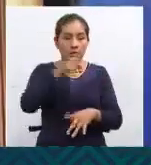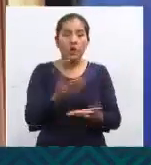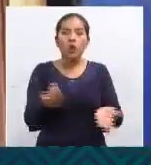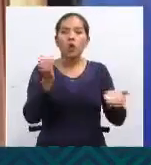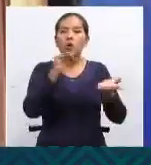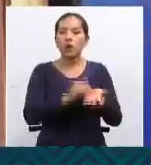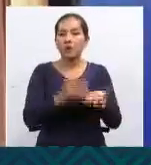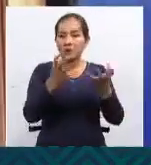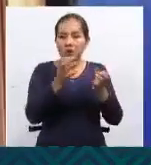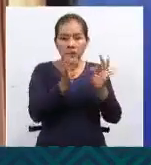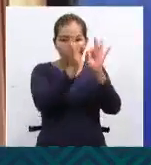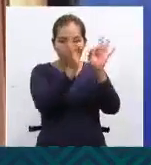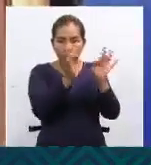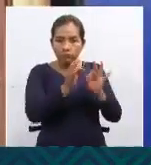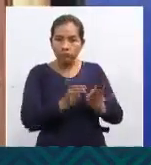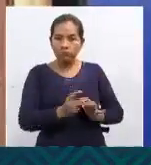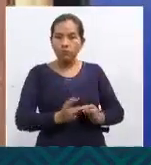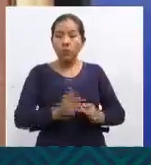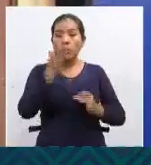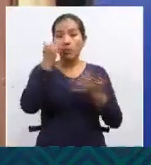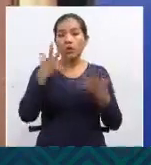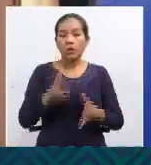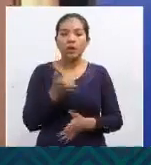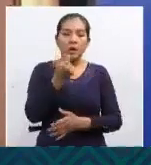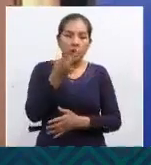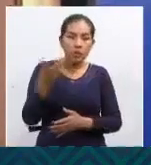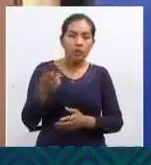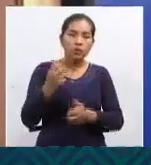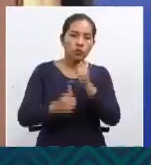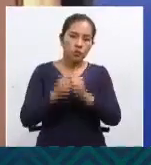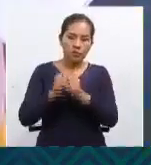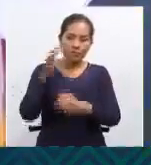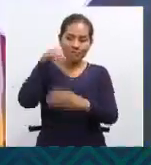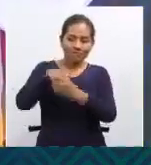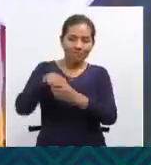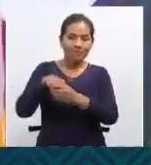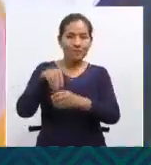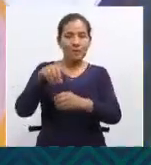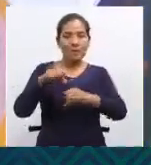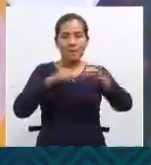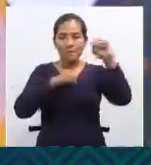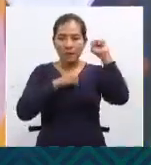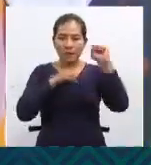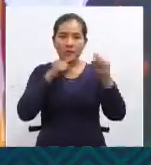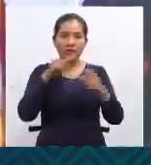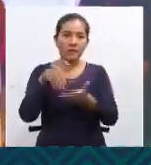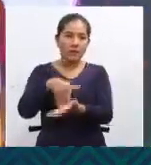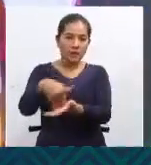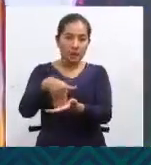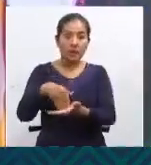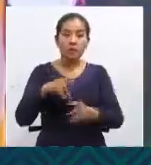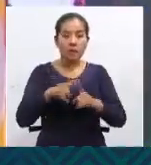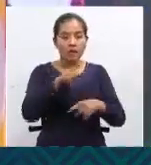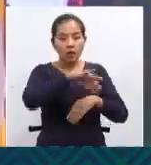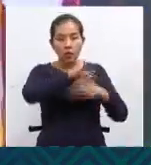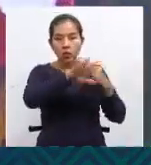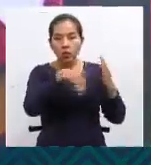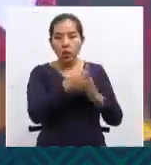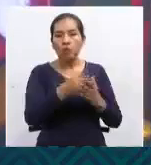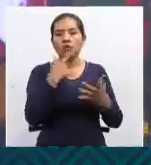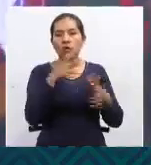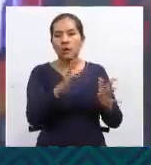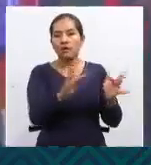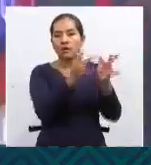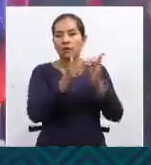rearticularse, aprovechando algunas debilidades que estaría mostrando el movimiento al socialismo, por lo que llamó a la reflexión a las organizaciones sociales